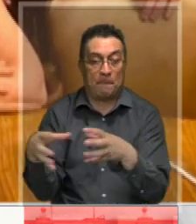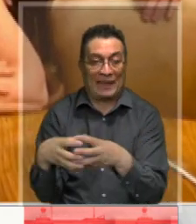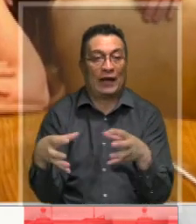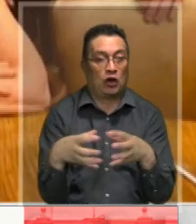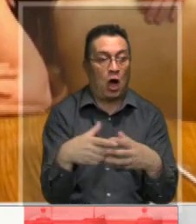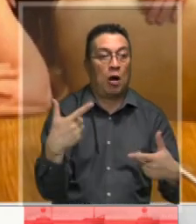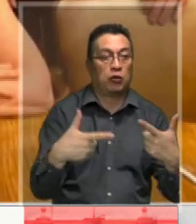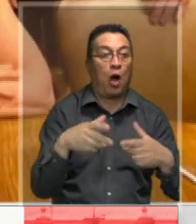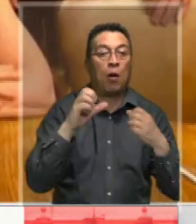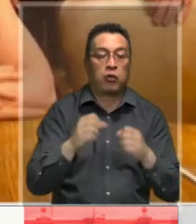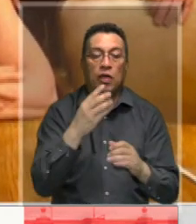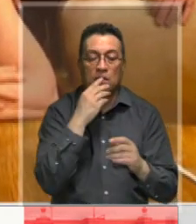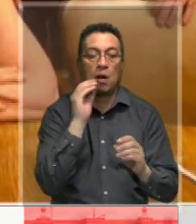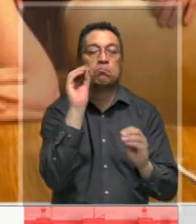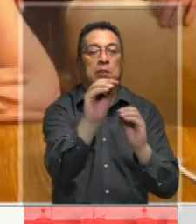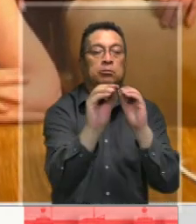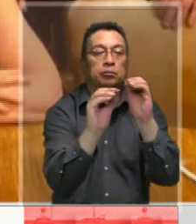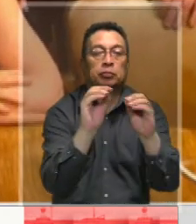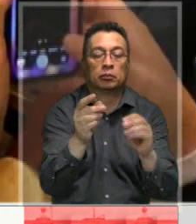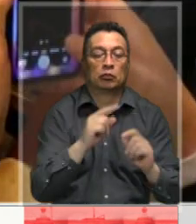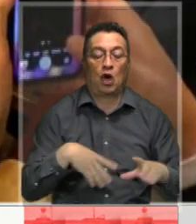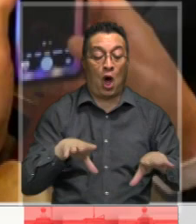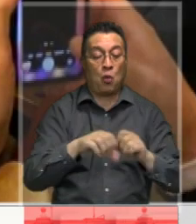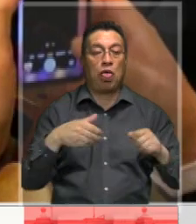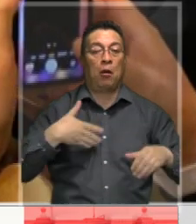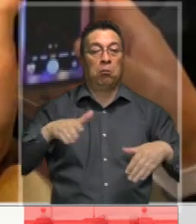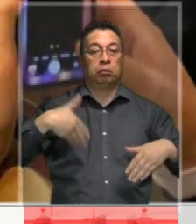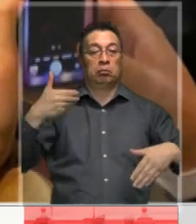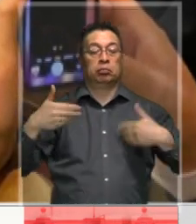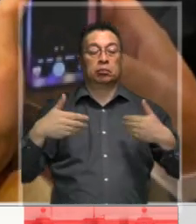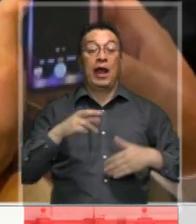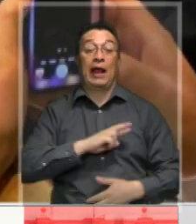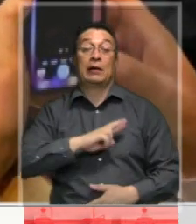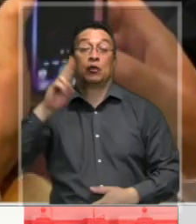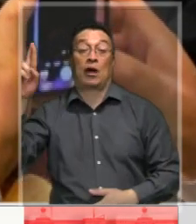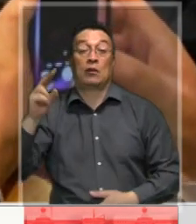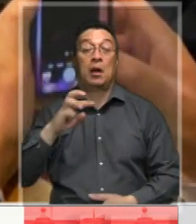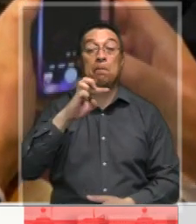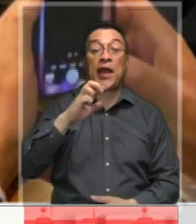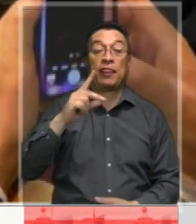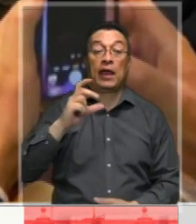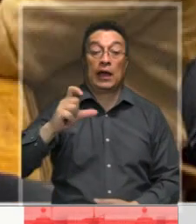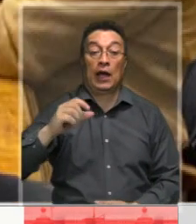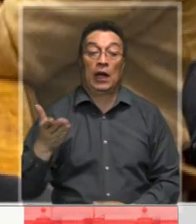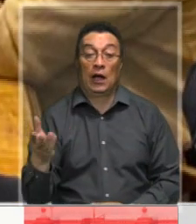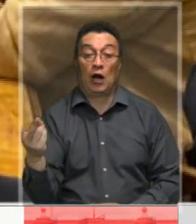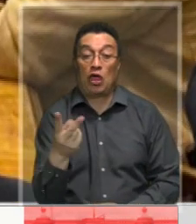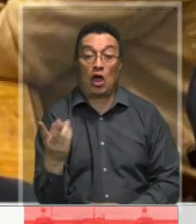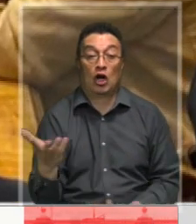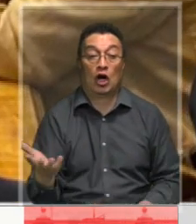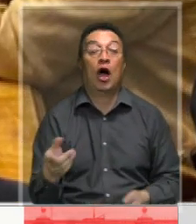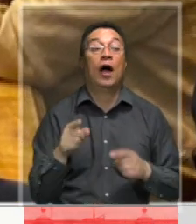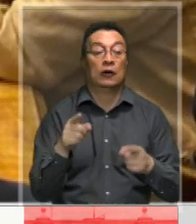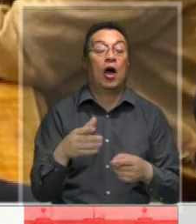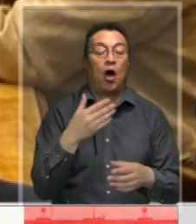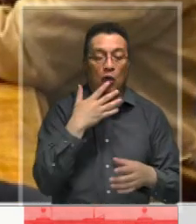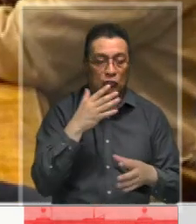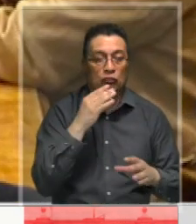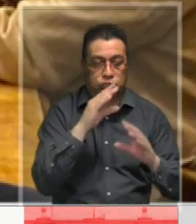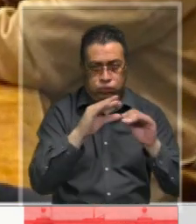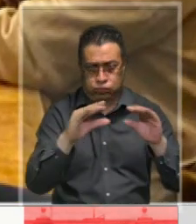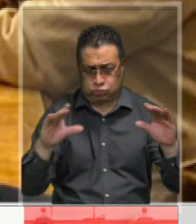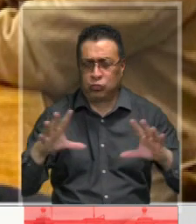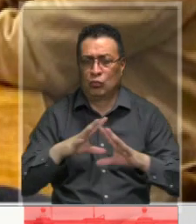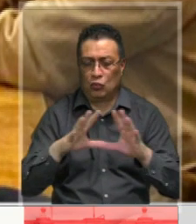pueden introducir indicaciones porque no están en el acuerdo, Republicano y Partido de la Gente. Absolutamente. Bueno, se ha hablado muchísimo hoy día, de hecho el propio